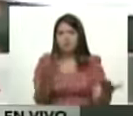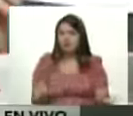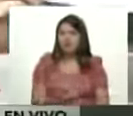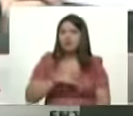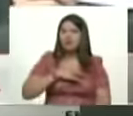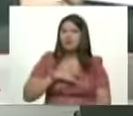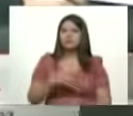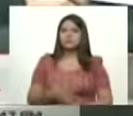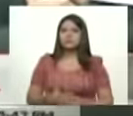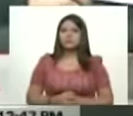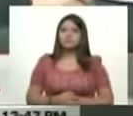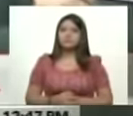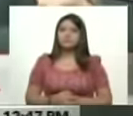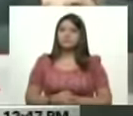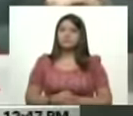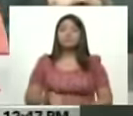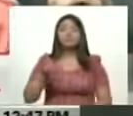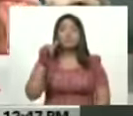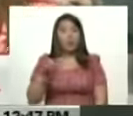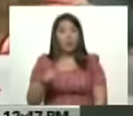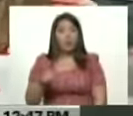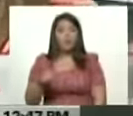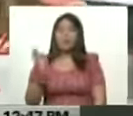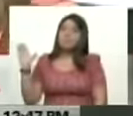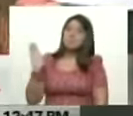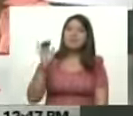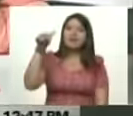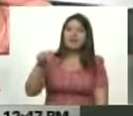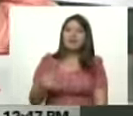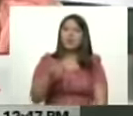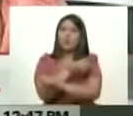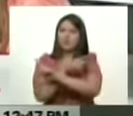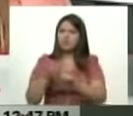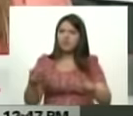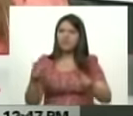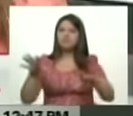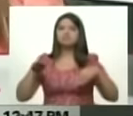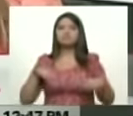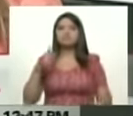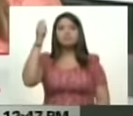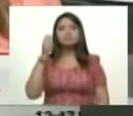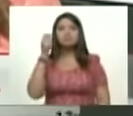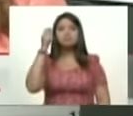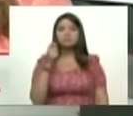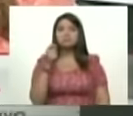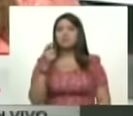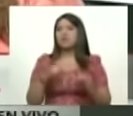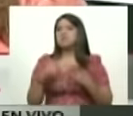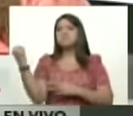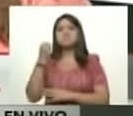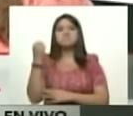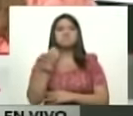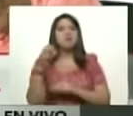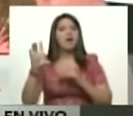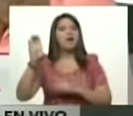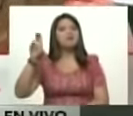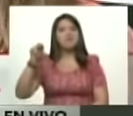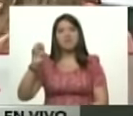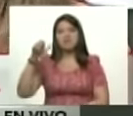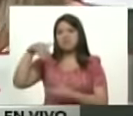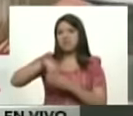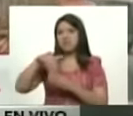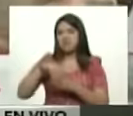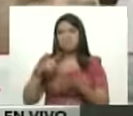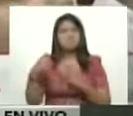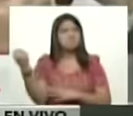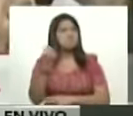ha costado que el día de hoy vengan a asumir sus curules? El desconocimiento al Consejo Nacional Electoral.